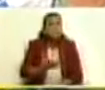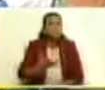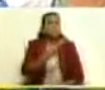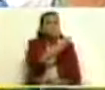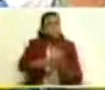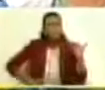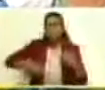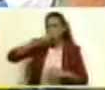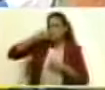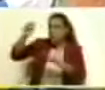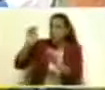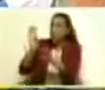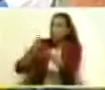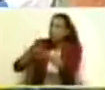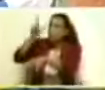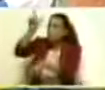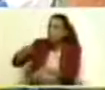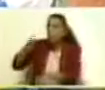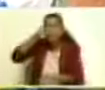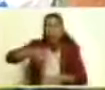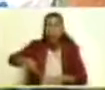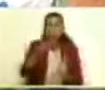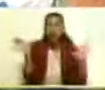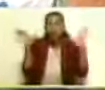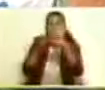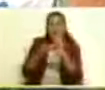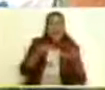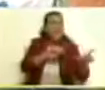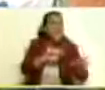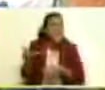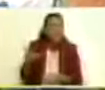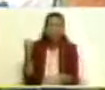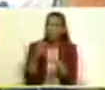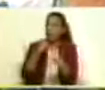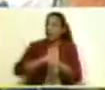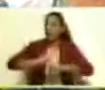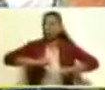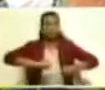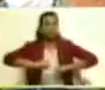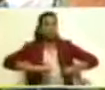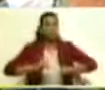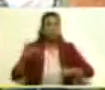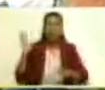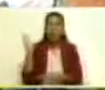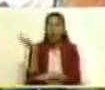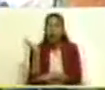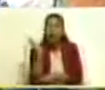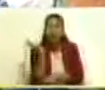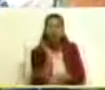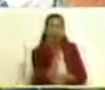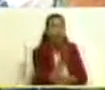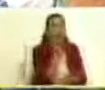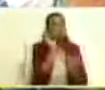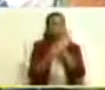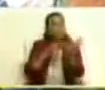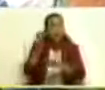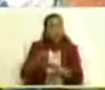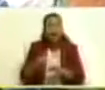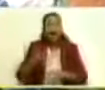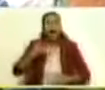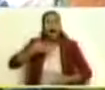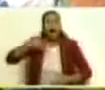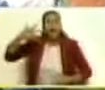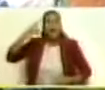comandante en jefe, que usted y el pueblo venezolano ya estamos en acción en todas estas asambleas, en la batalla, con el